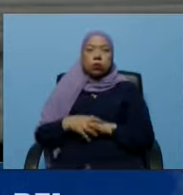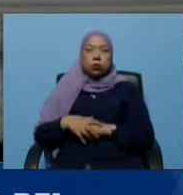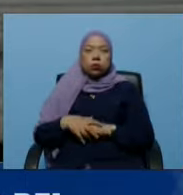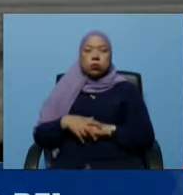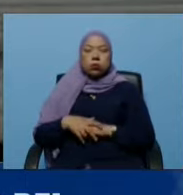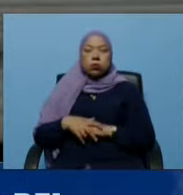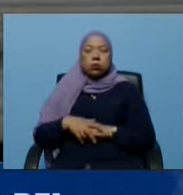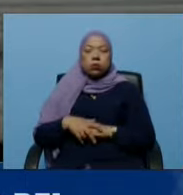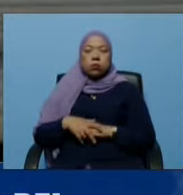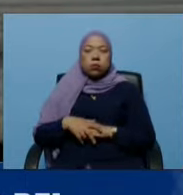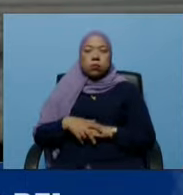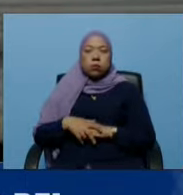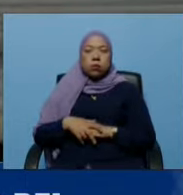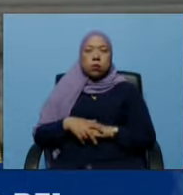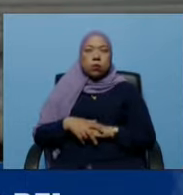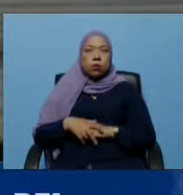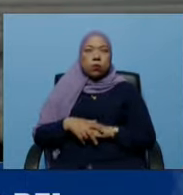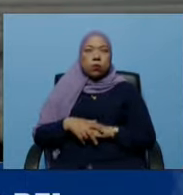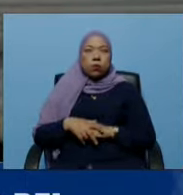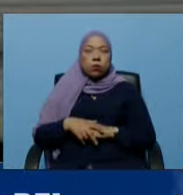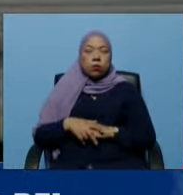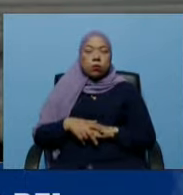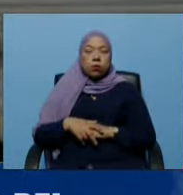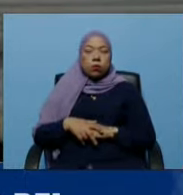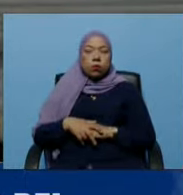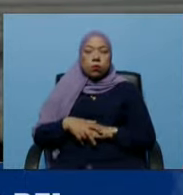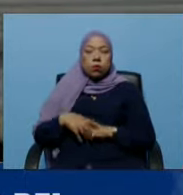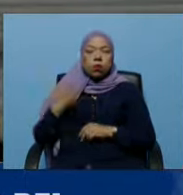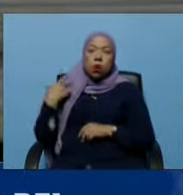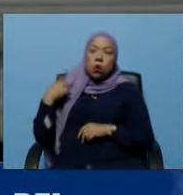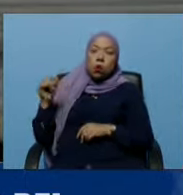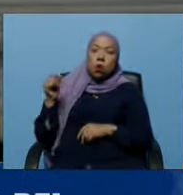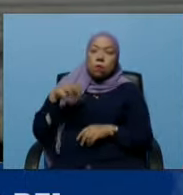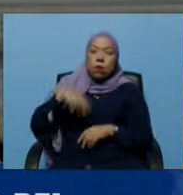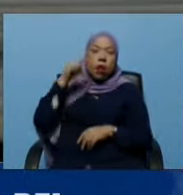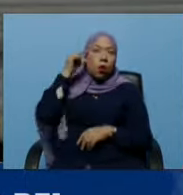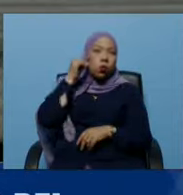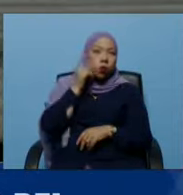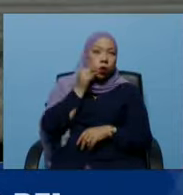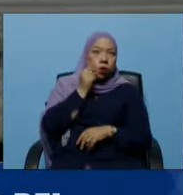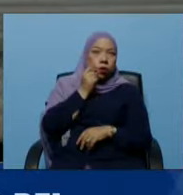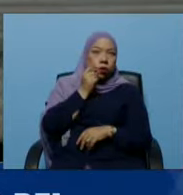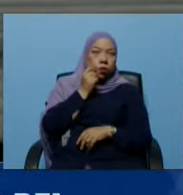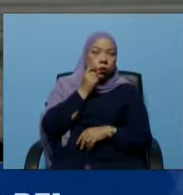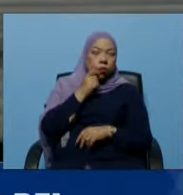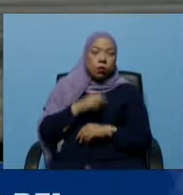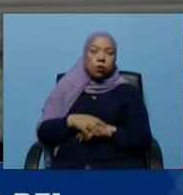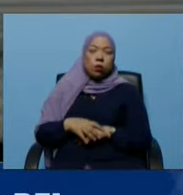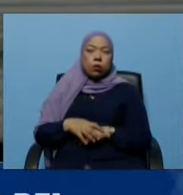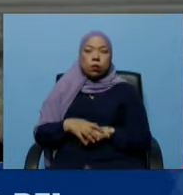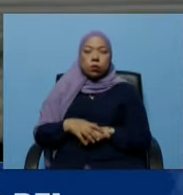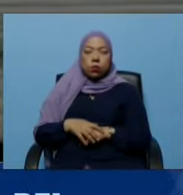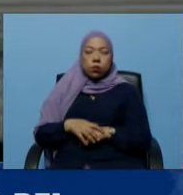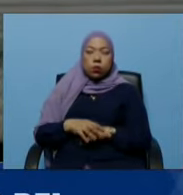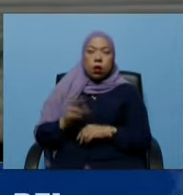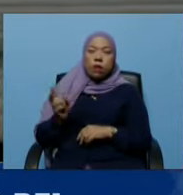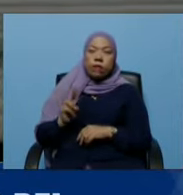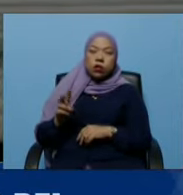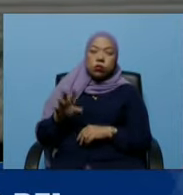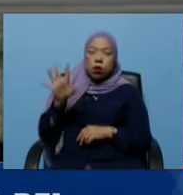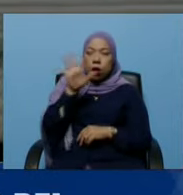y ahora nos vamos al estado Sucre, el oriente del